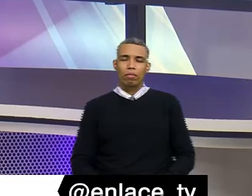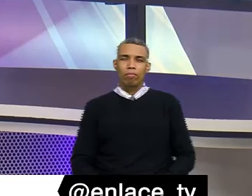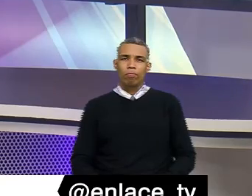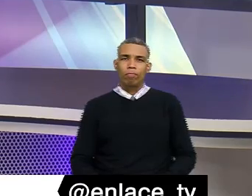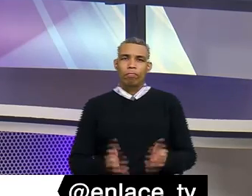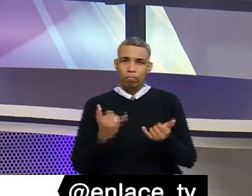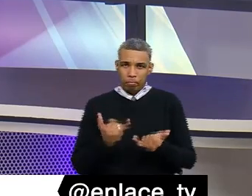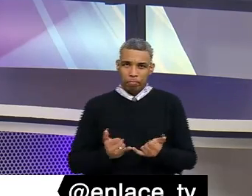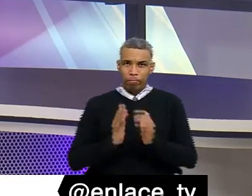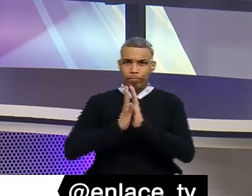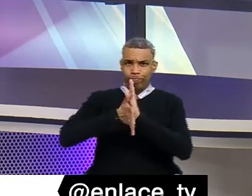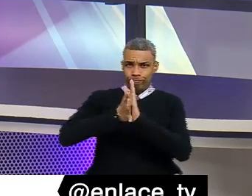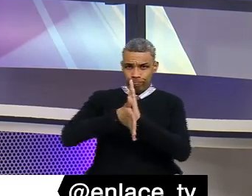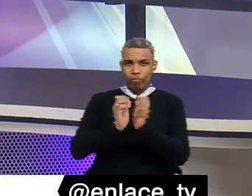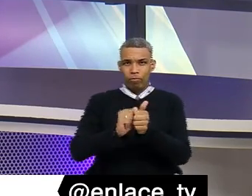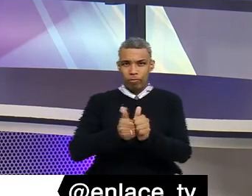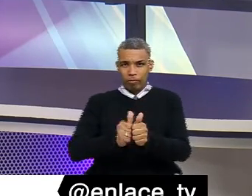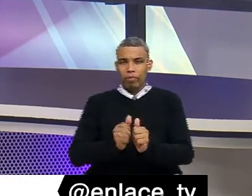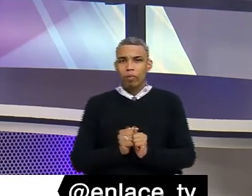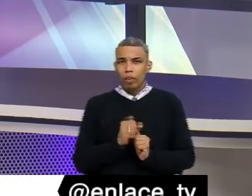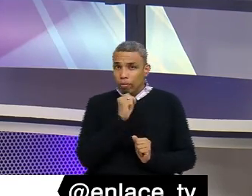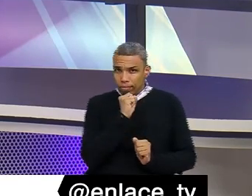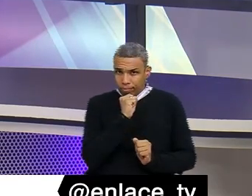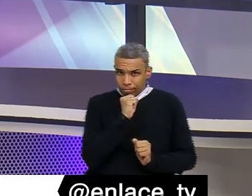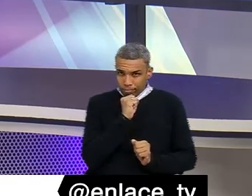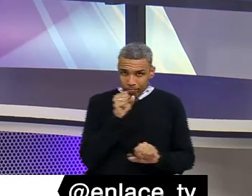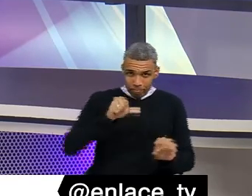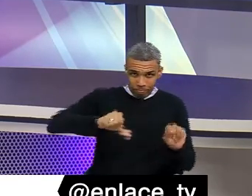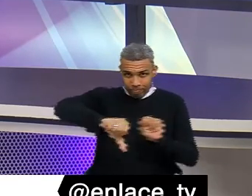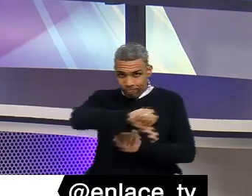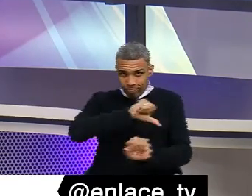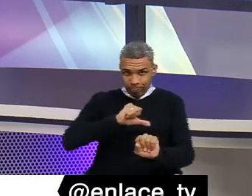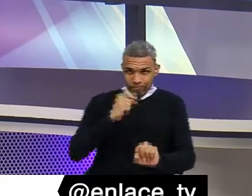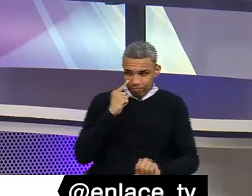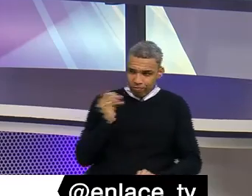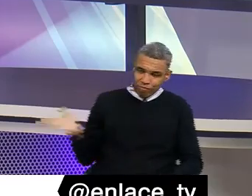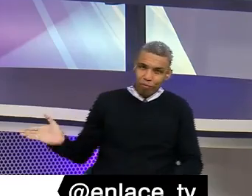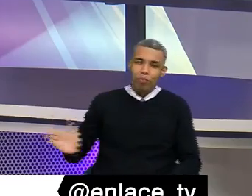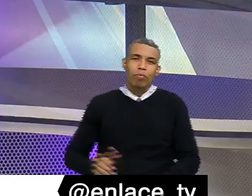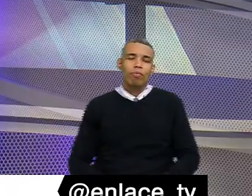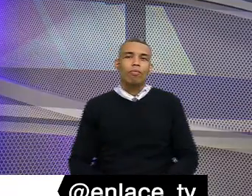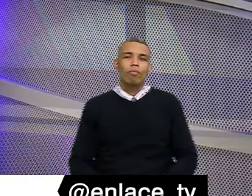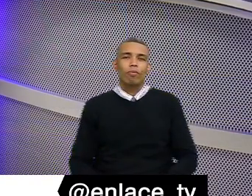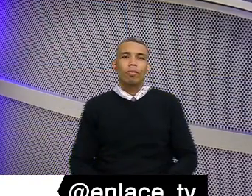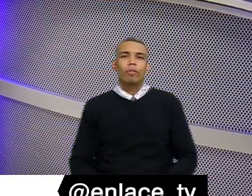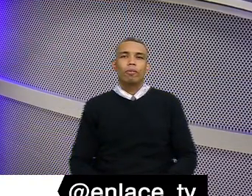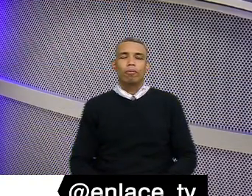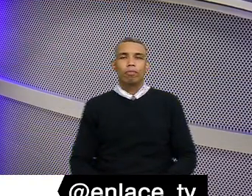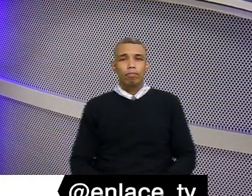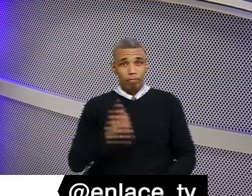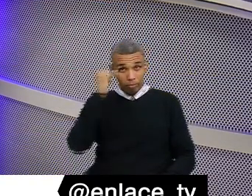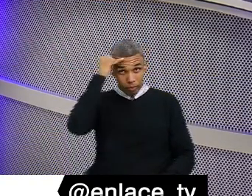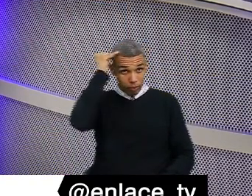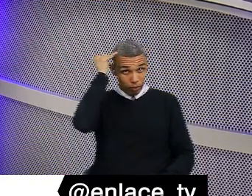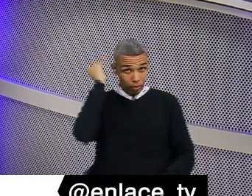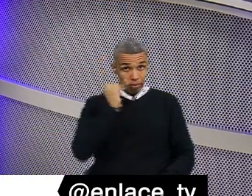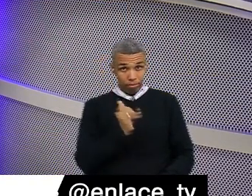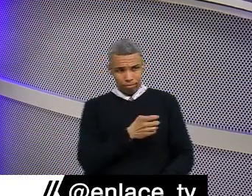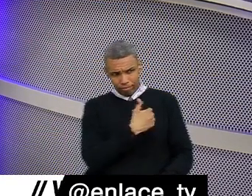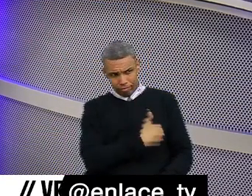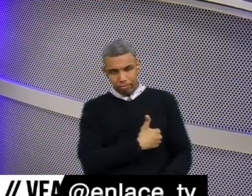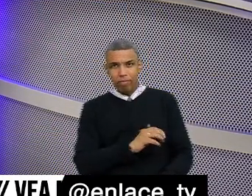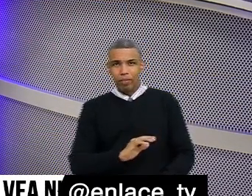información deportiva. Luis Alfonso, el Pocho Molina ya está con nosotros. Luis Alfonso, buenas noches y bienvenido. Hola, Janet, ¿qué tal? Saludo para usted. ¿Lista